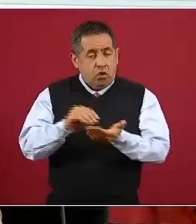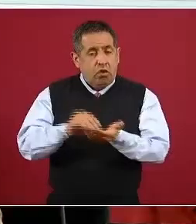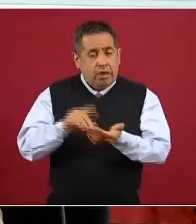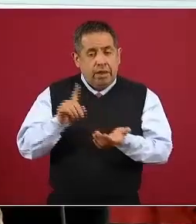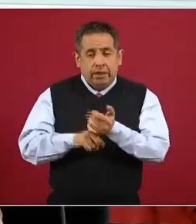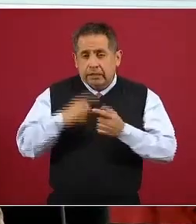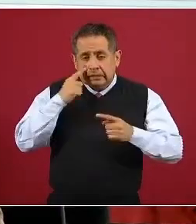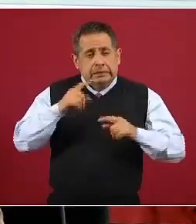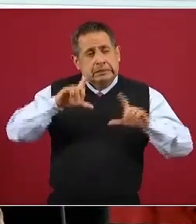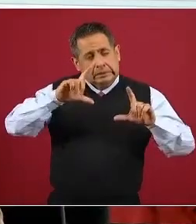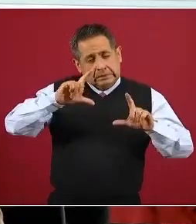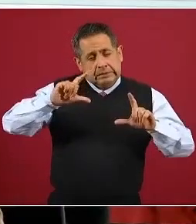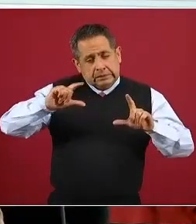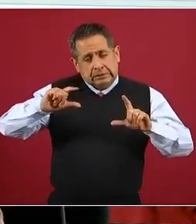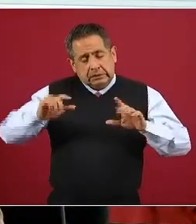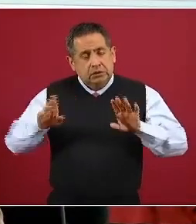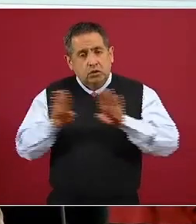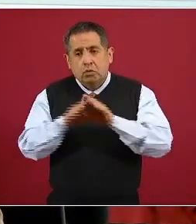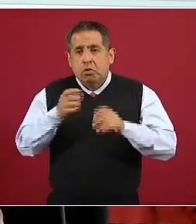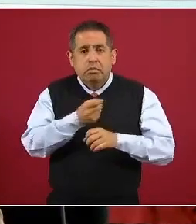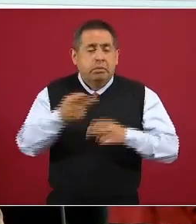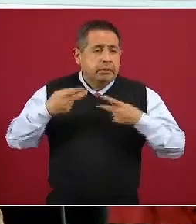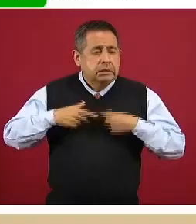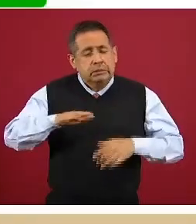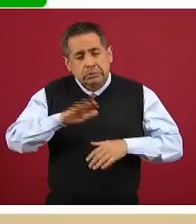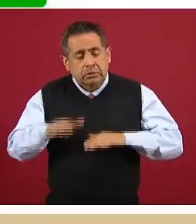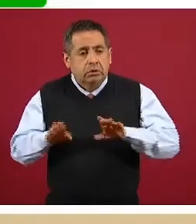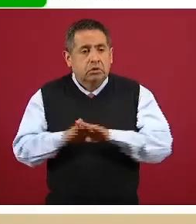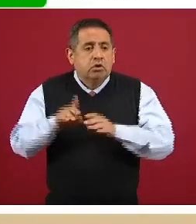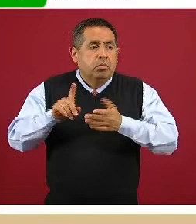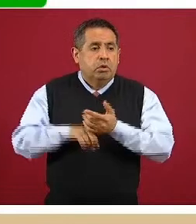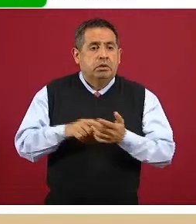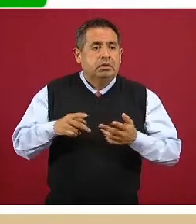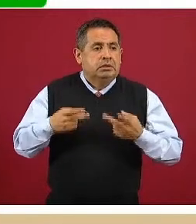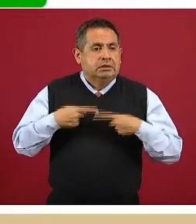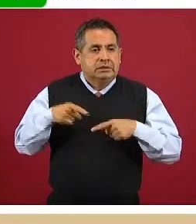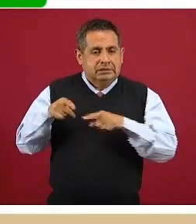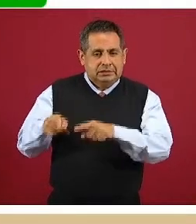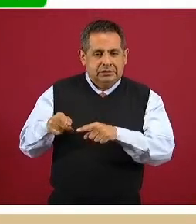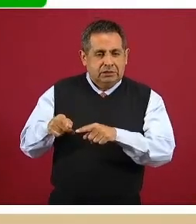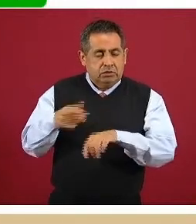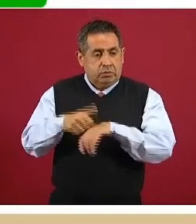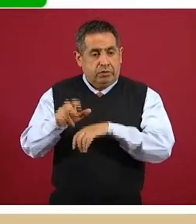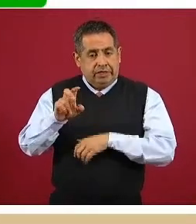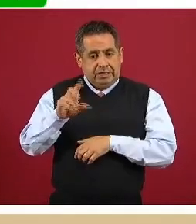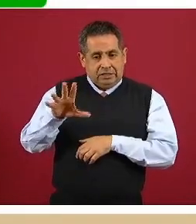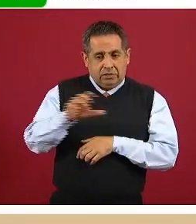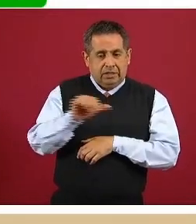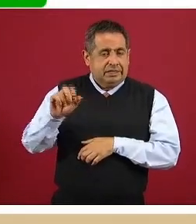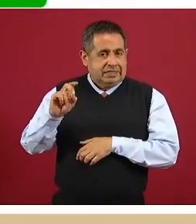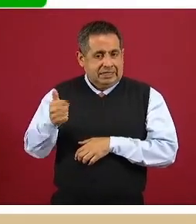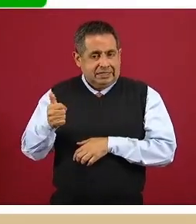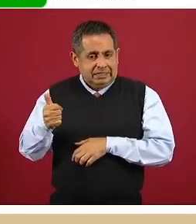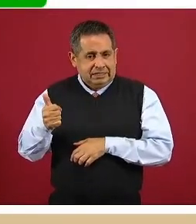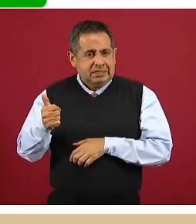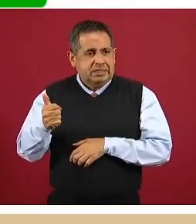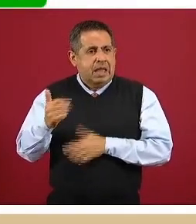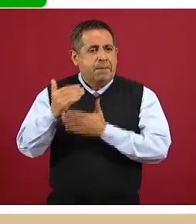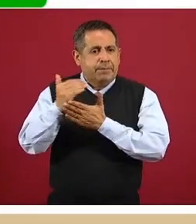tendencia descendente de la ocurrencia de defunciones, siendo la diferencial de la 35 a la 36 de un menos